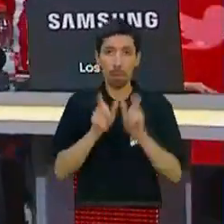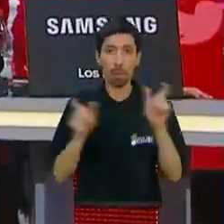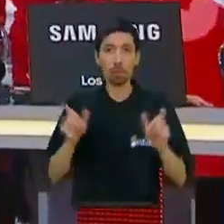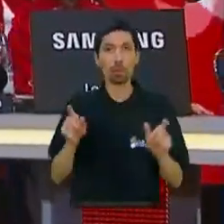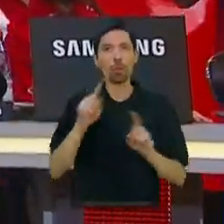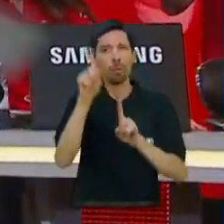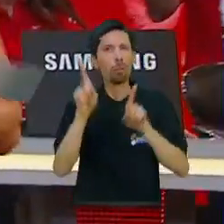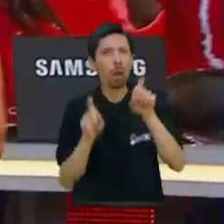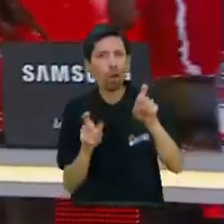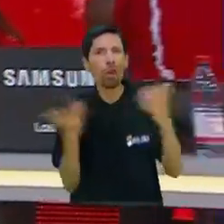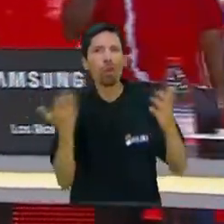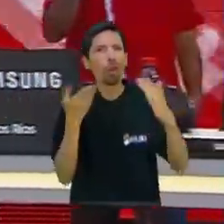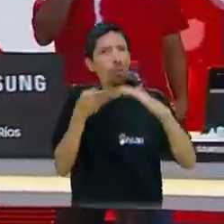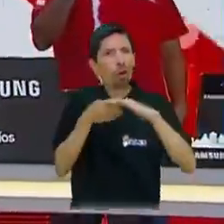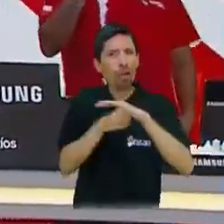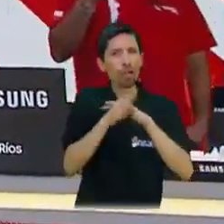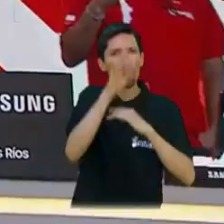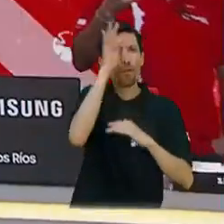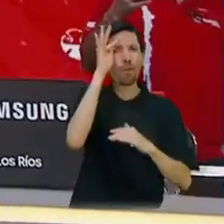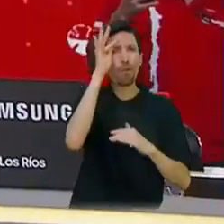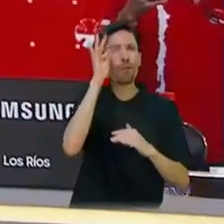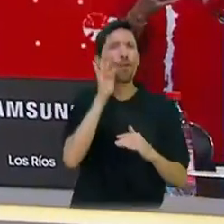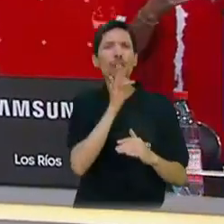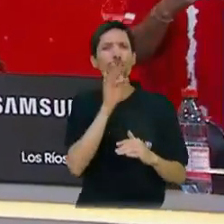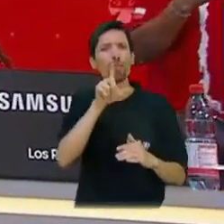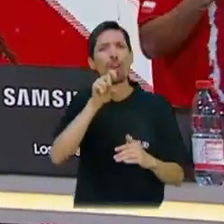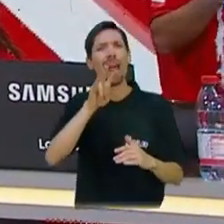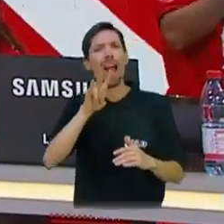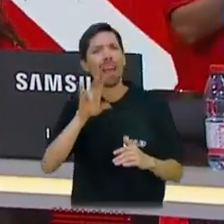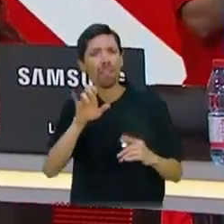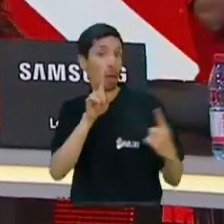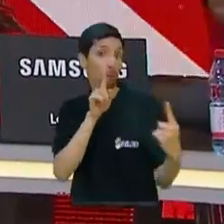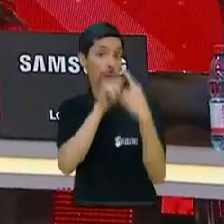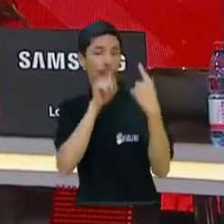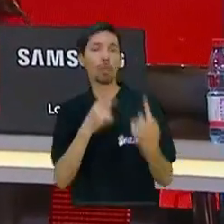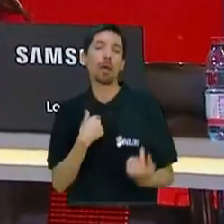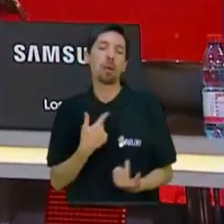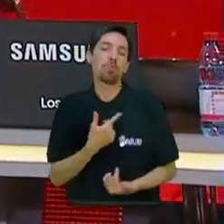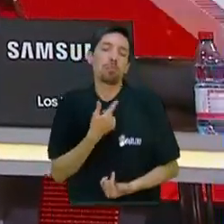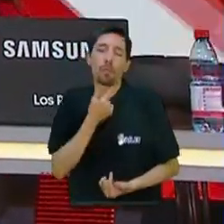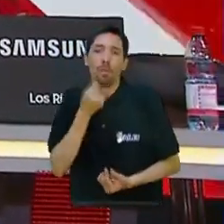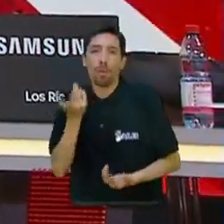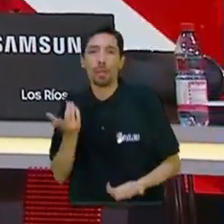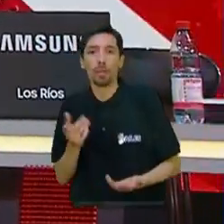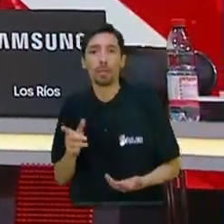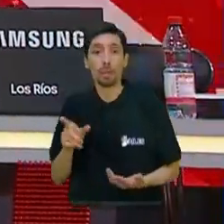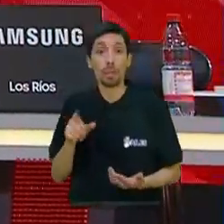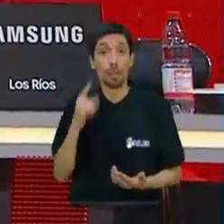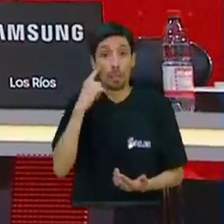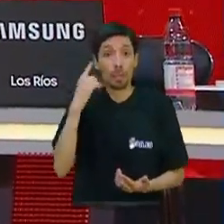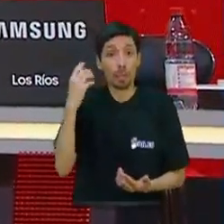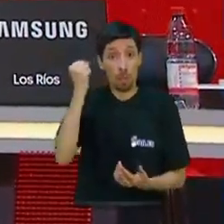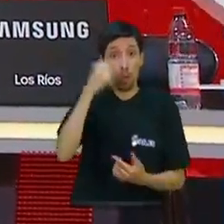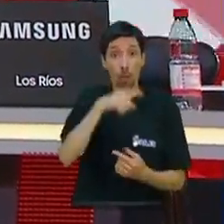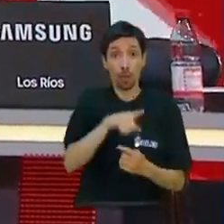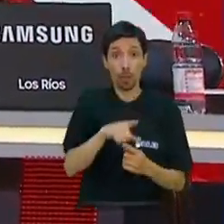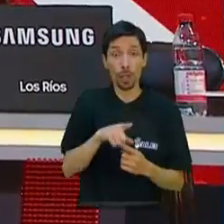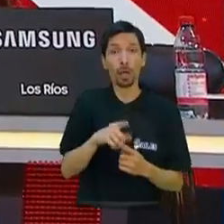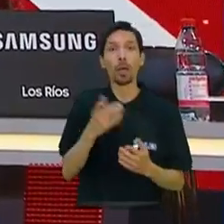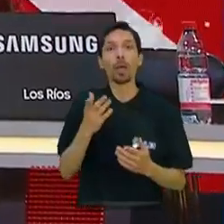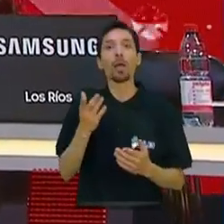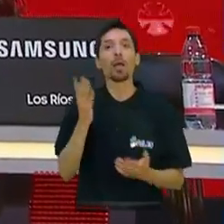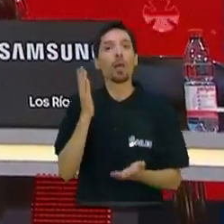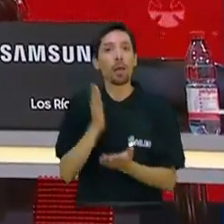está preguntando, ¿cómo me meto al Facebook Live? ¿Cómo se hace? ¿Cómo es súper fácil. Tú eres la más millennial. Pero por supuesto, se me nota. Oye, tienes que ingresar